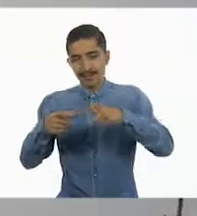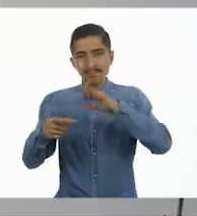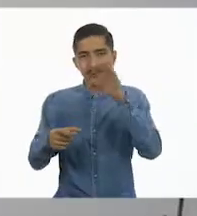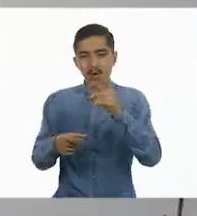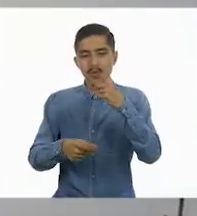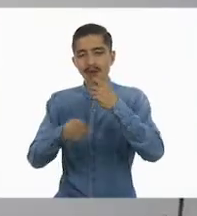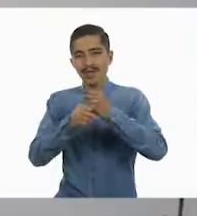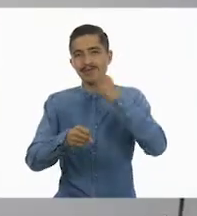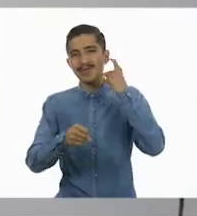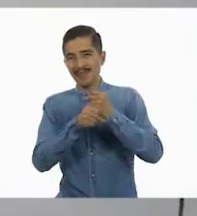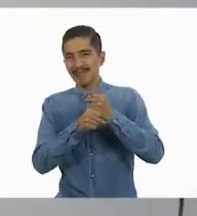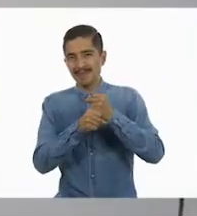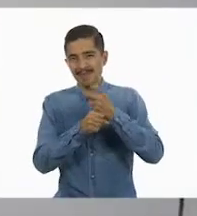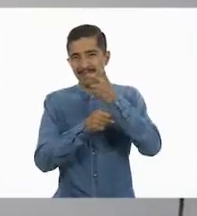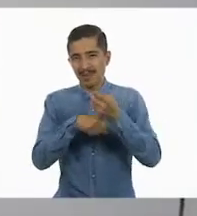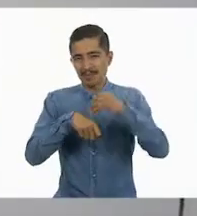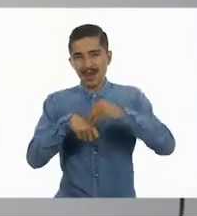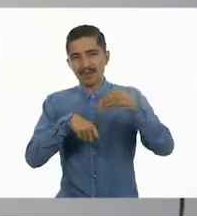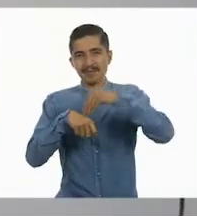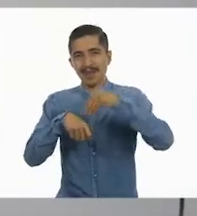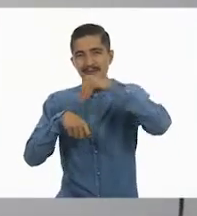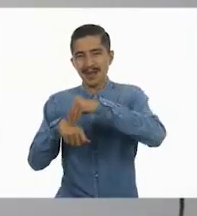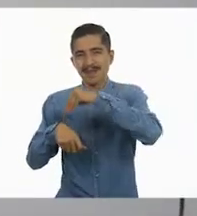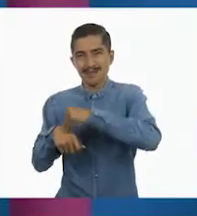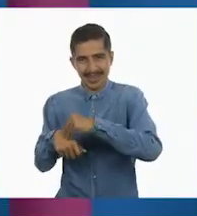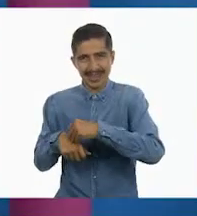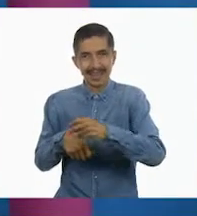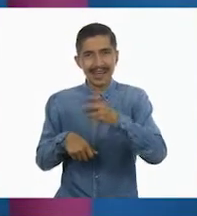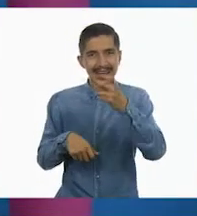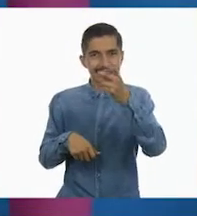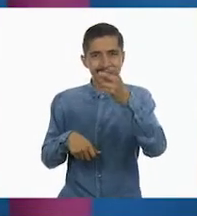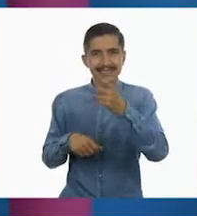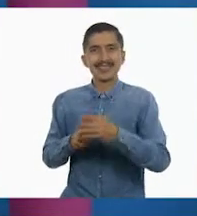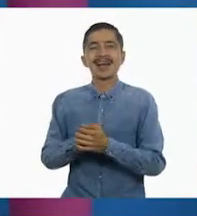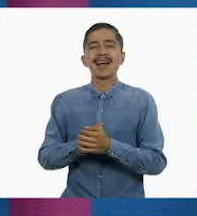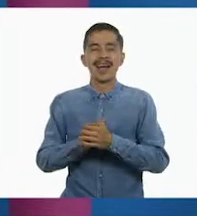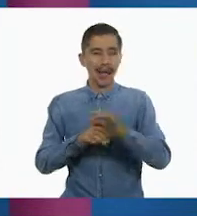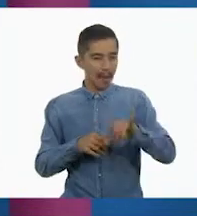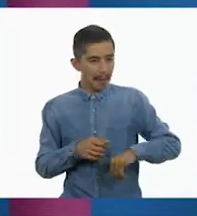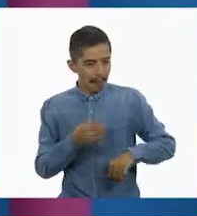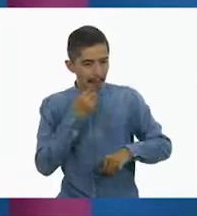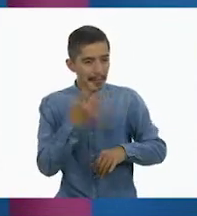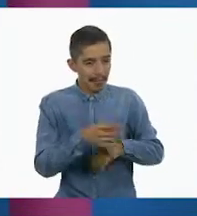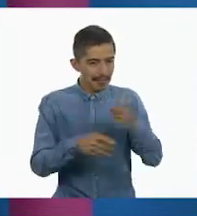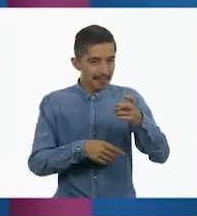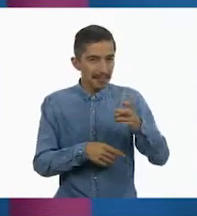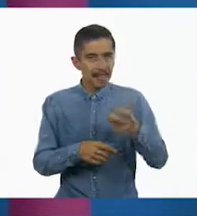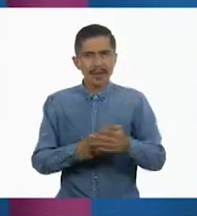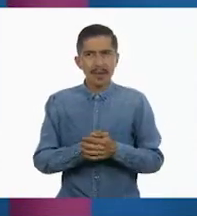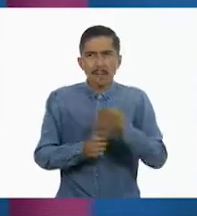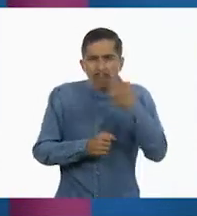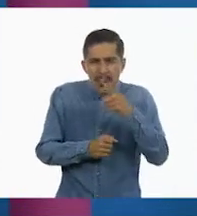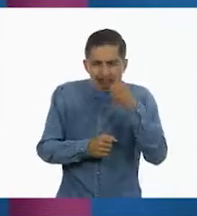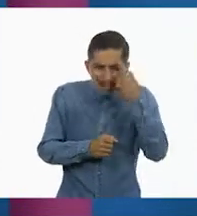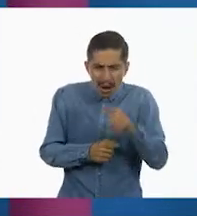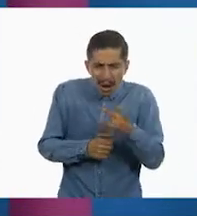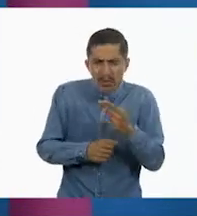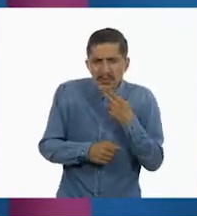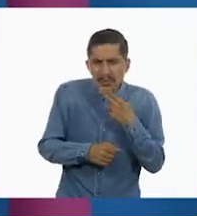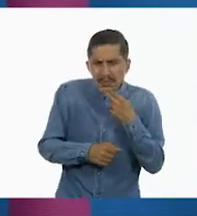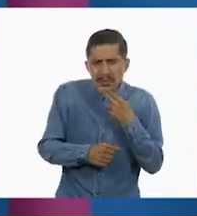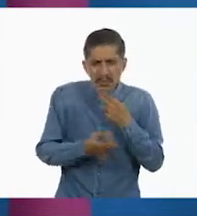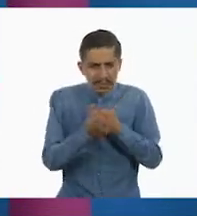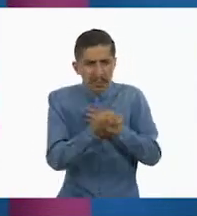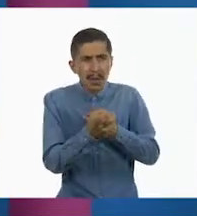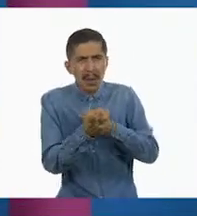año anterior. Ah, está muy interesante ese dato, pero sigo sin entender para qué nos va a servir